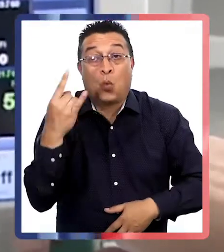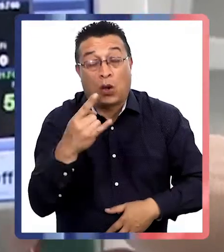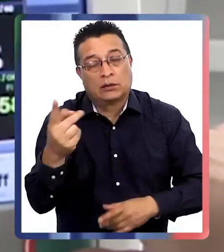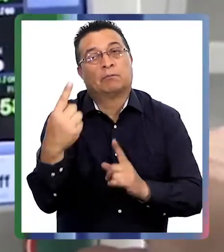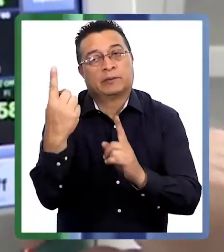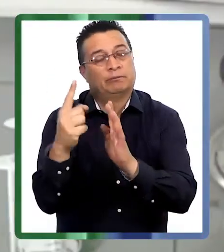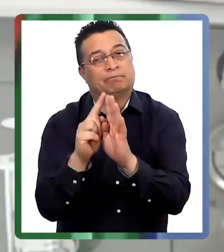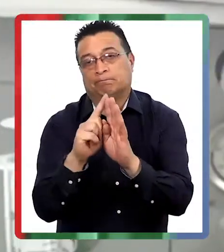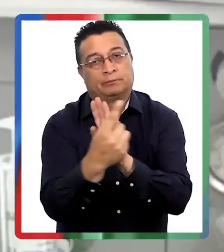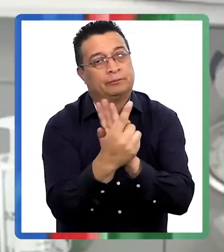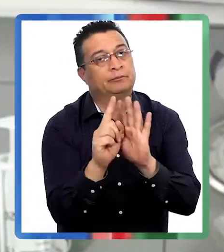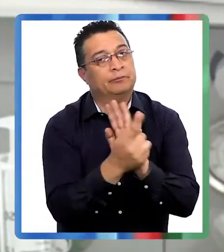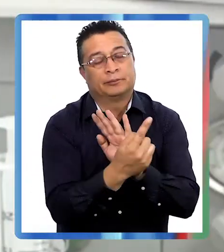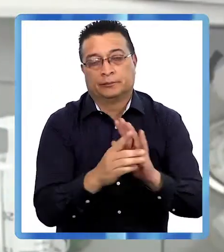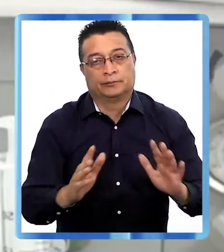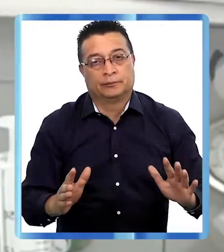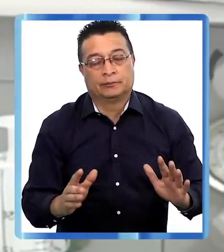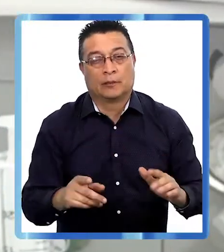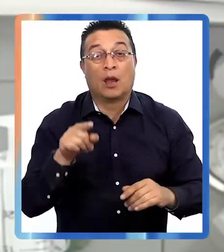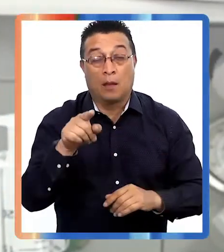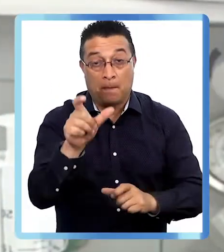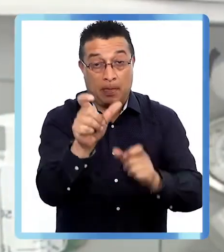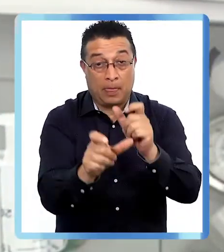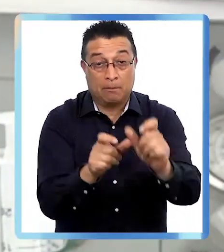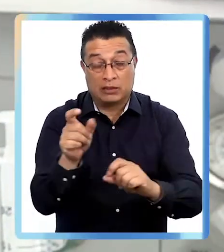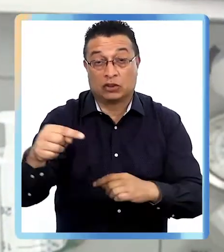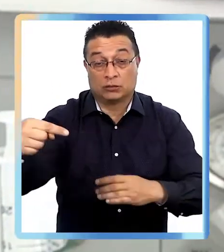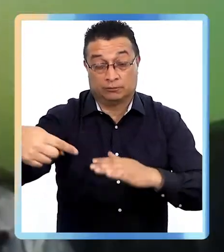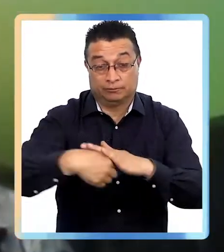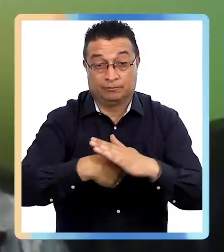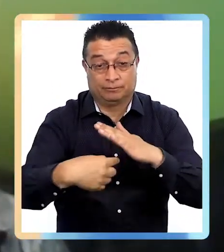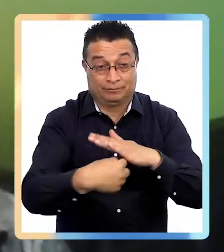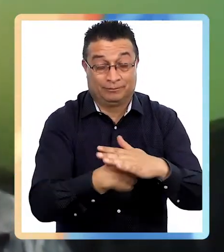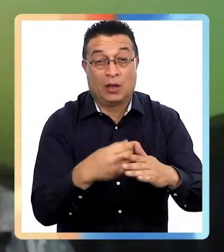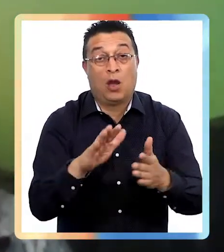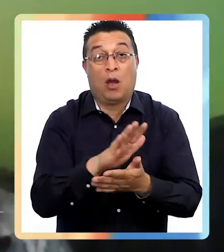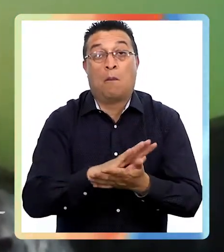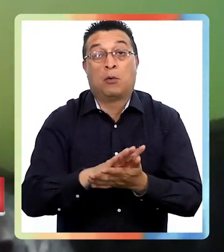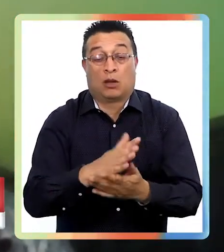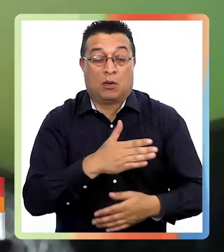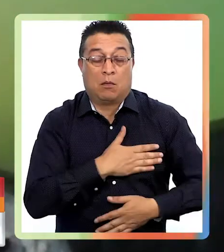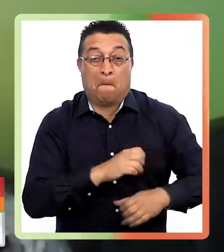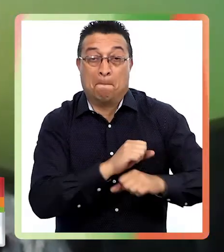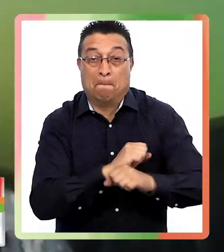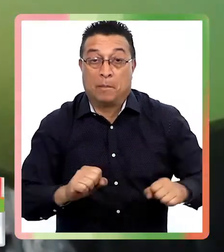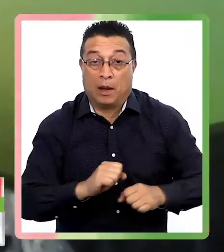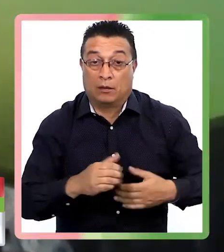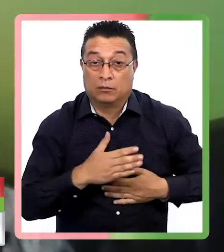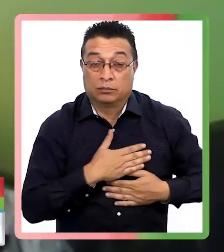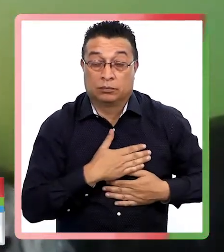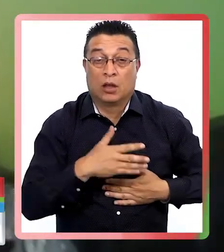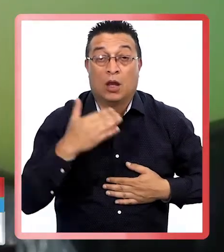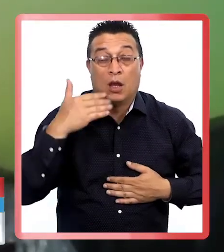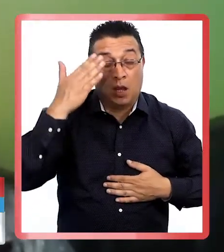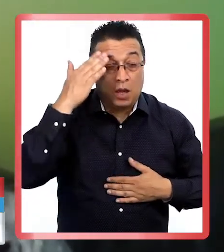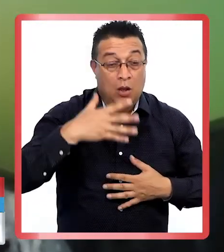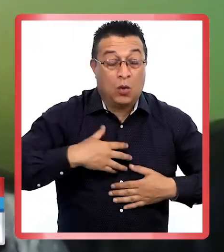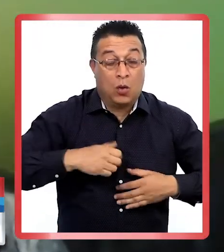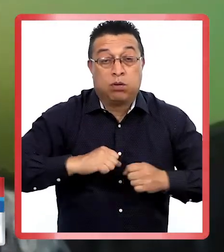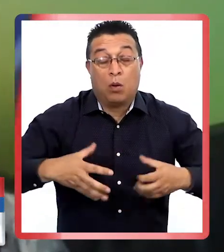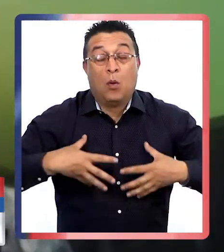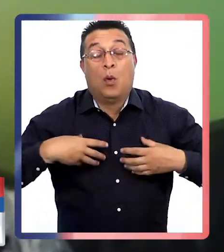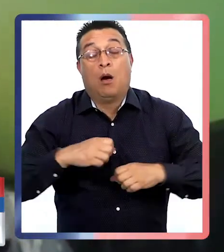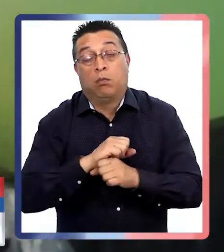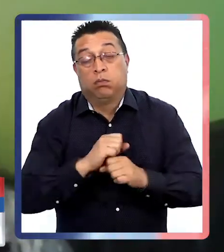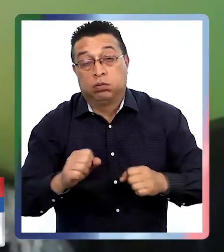vital y crítica los pacientes que presentan por ejemplo un paro cardiorrespiratorio un infarto también